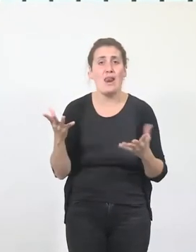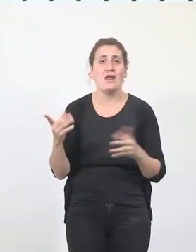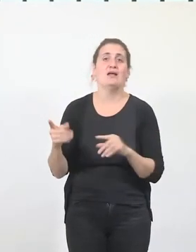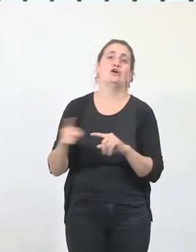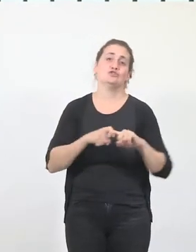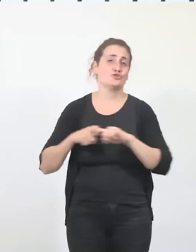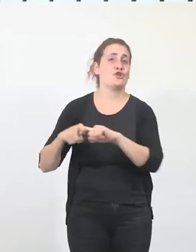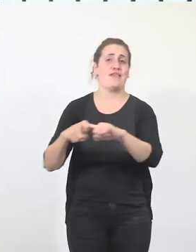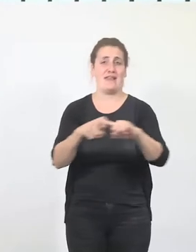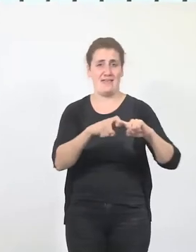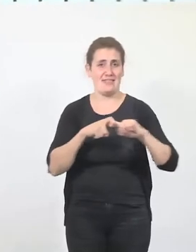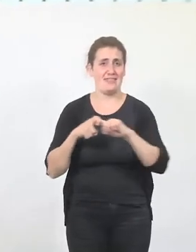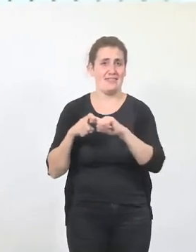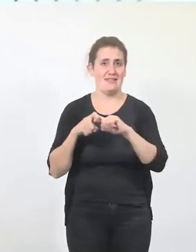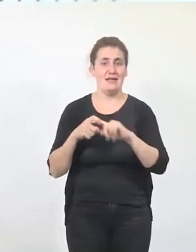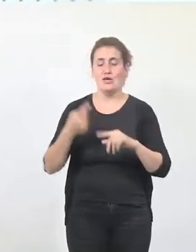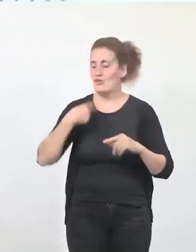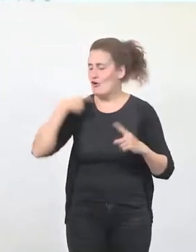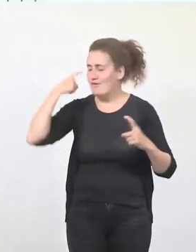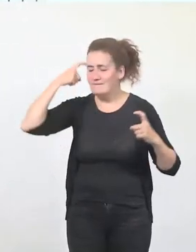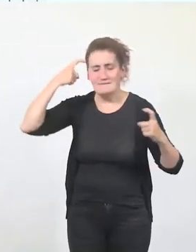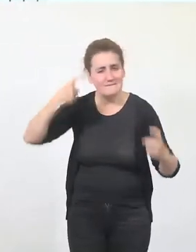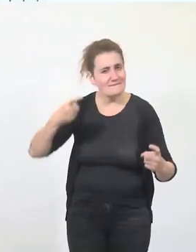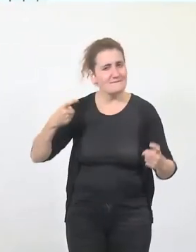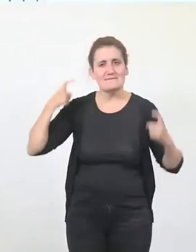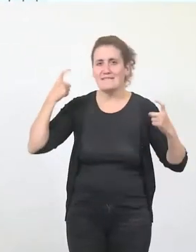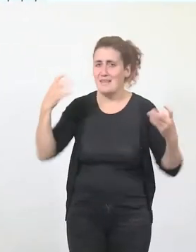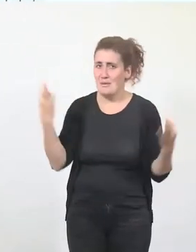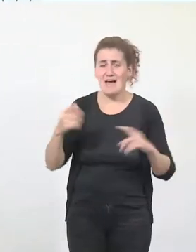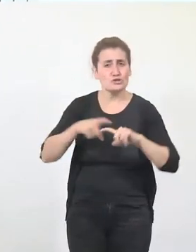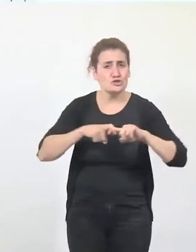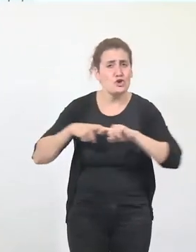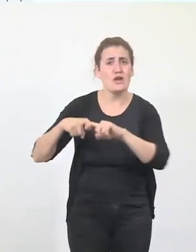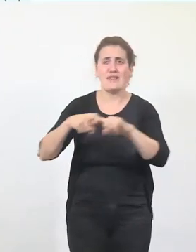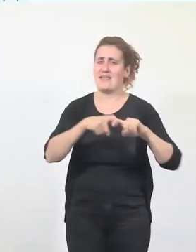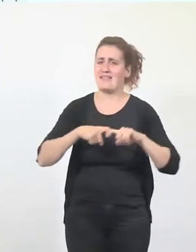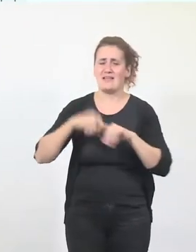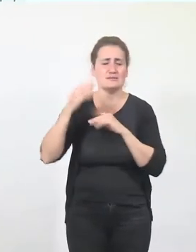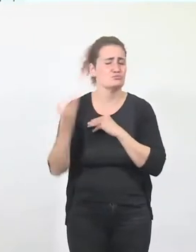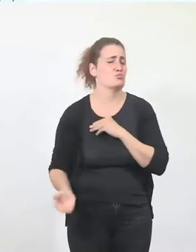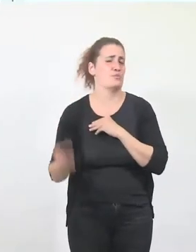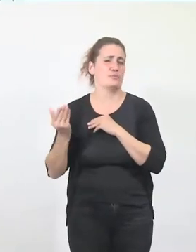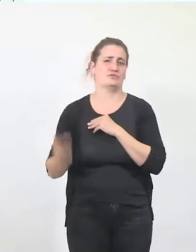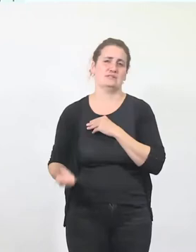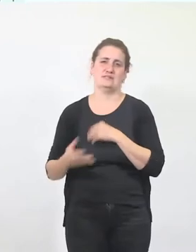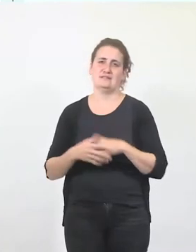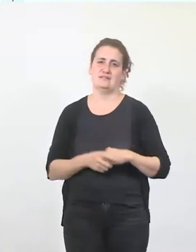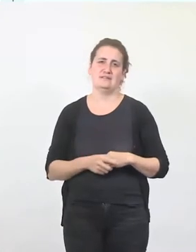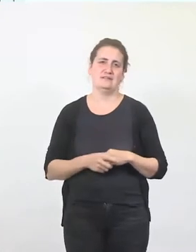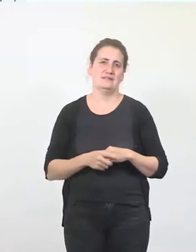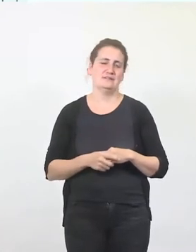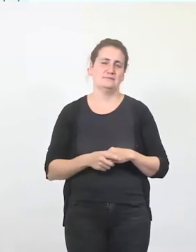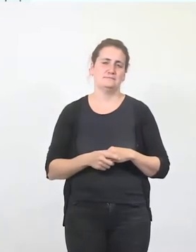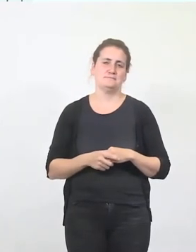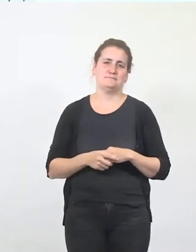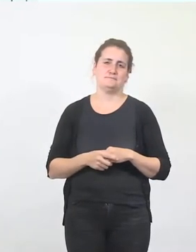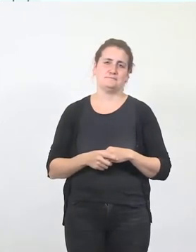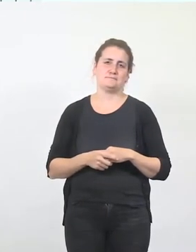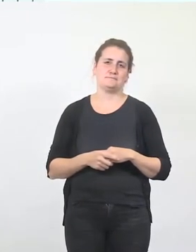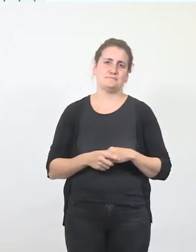la solidaridad. Entonces, si yo insisto en que la solidaridad es muy importante, sobre